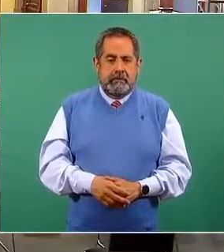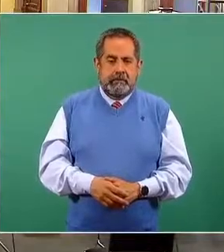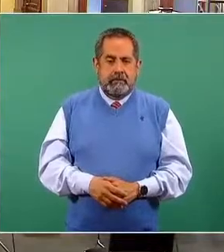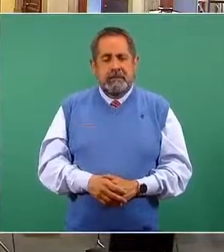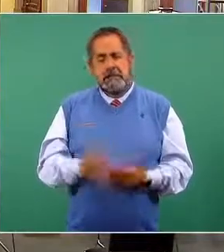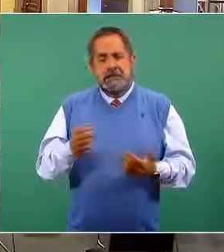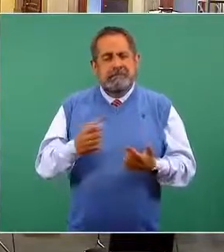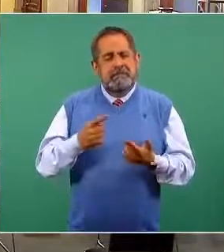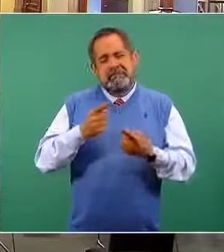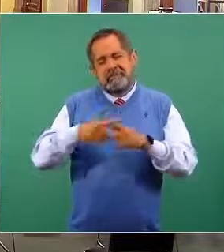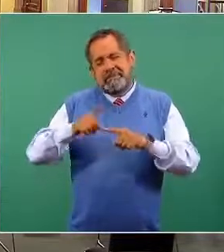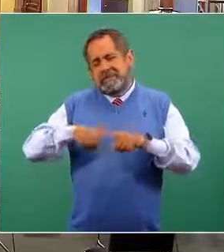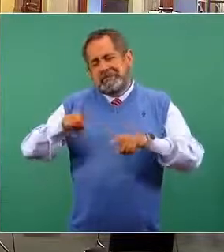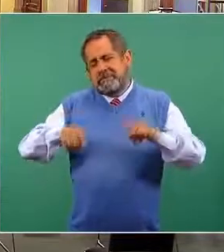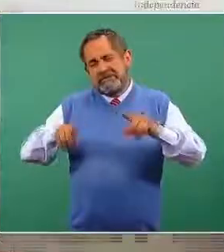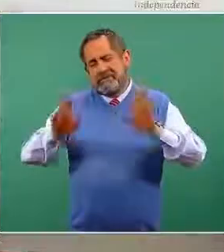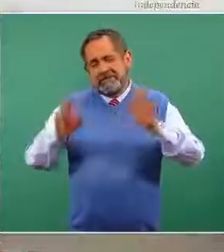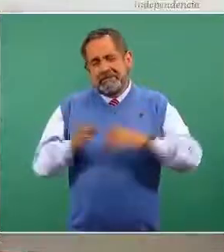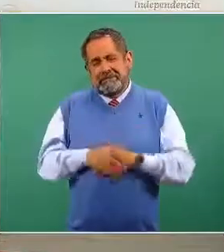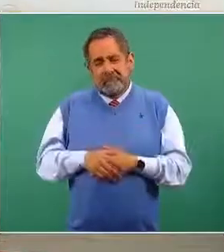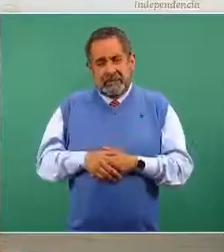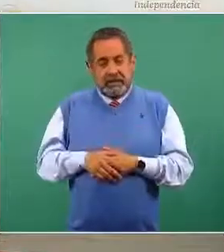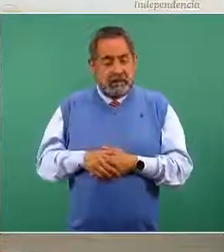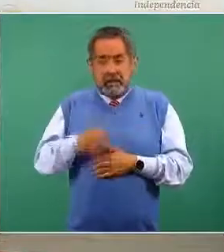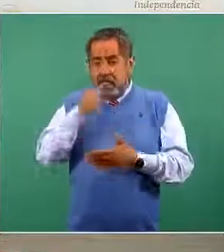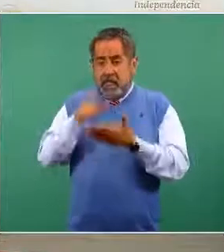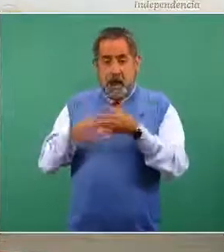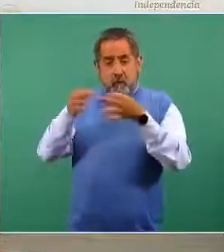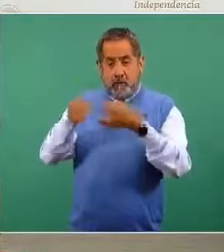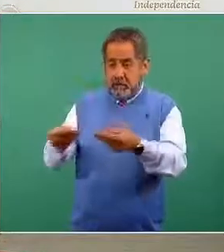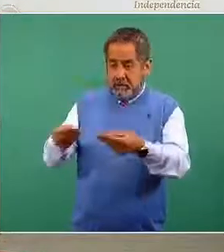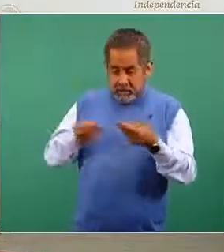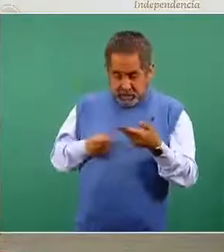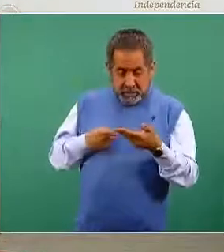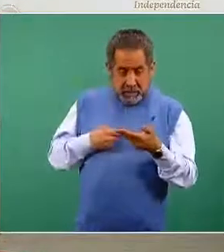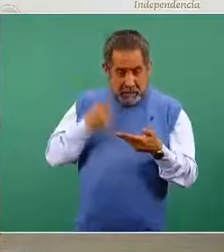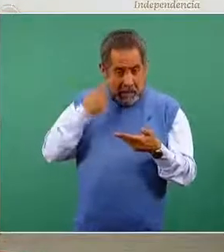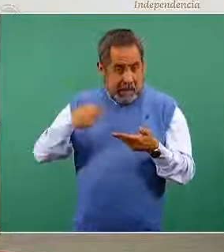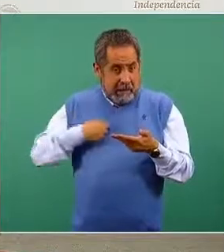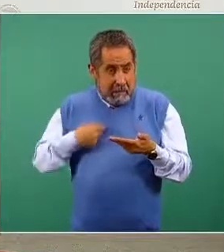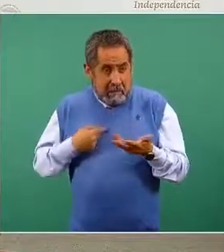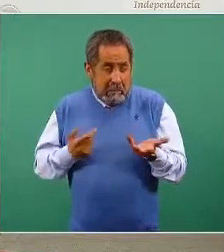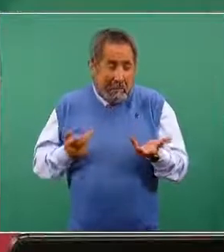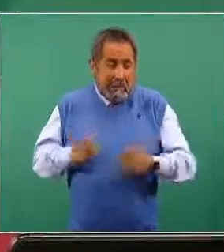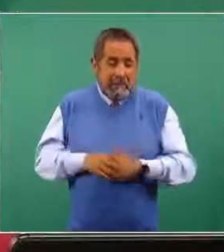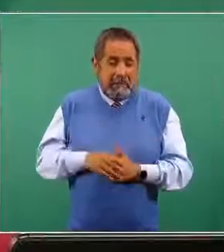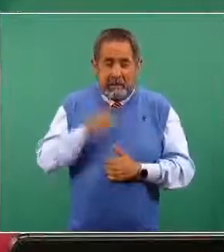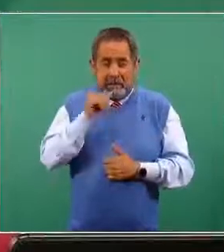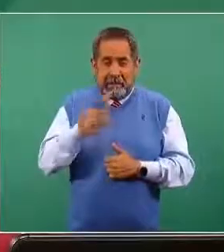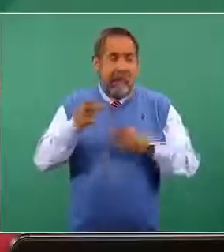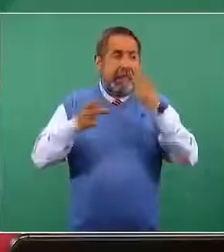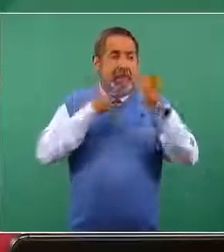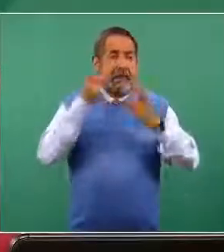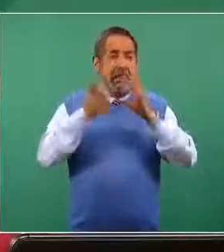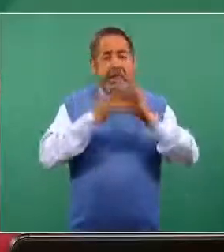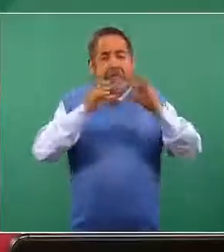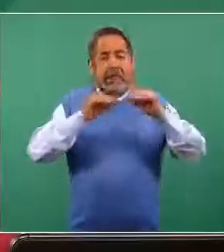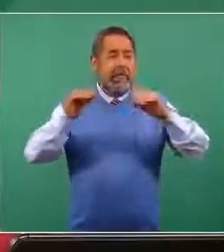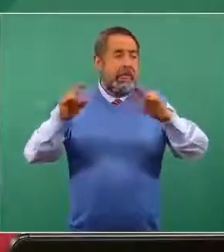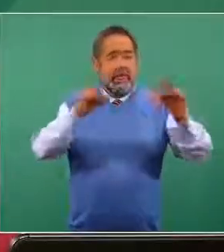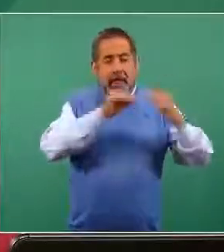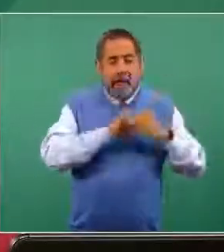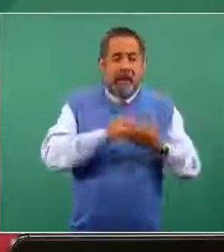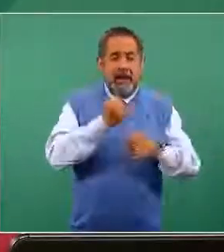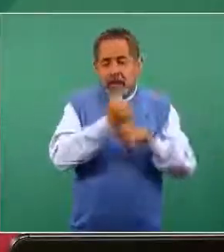Pues son diversos, e insisto, nosotros no hemos recibido comunicaciones formales o notificaciones formales, sino más son como estas tendencias